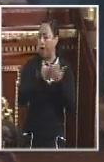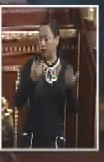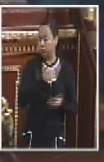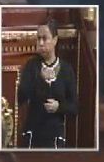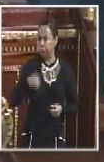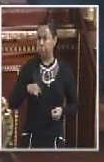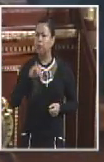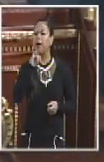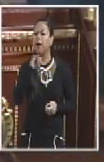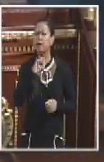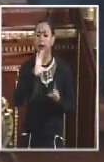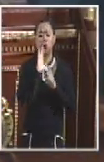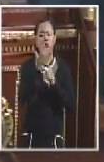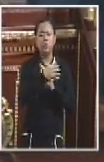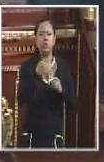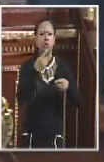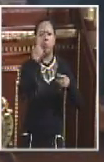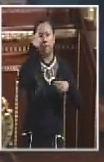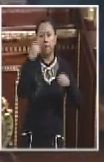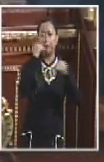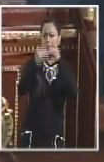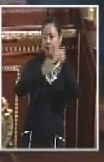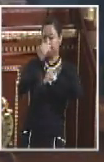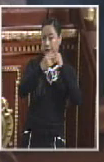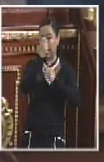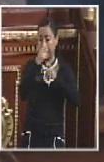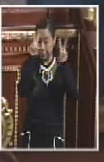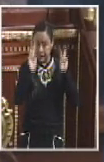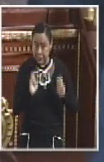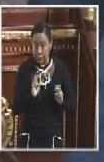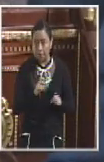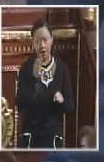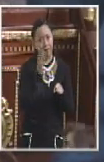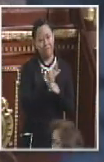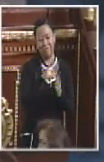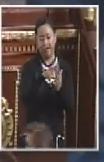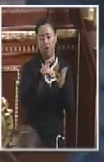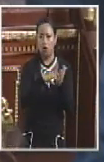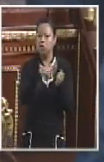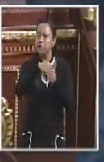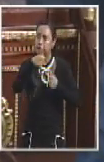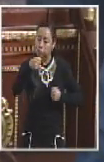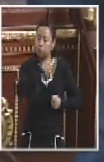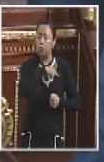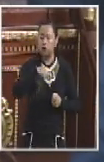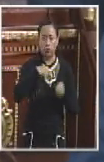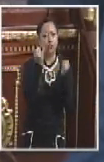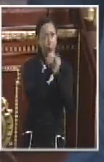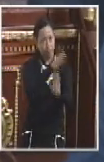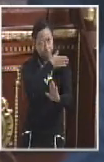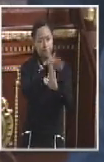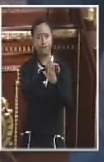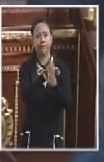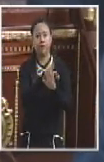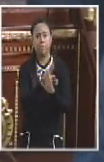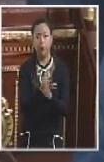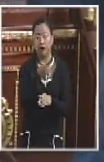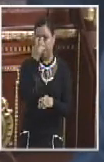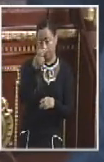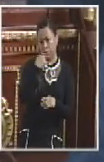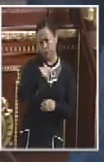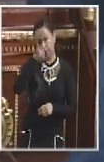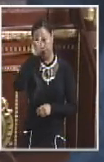y lo pasamos a una comisión a discutir este tema, ya estamos nosotros violando la Constitución. Por lo tanto,